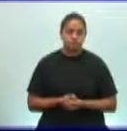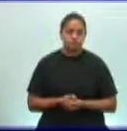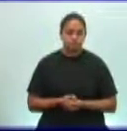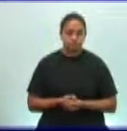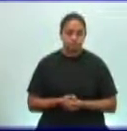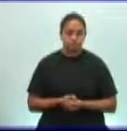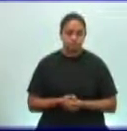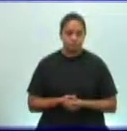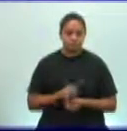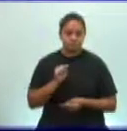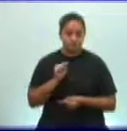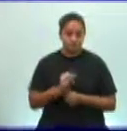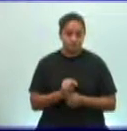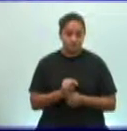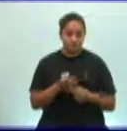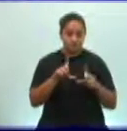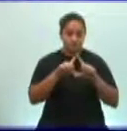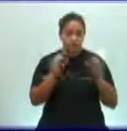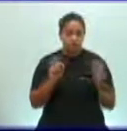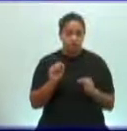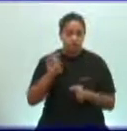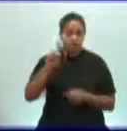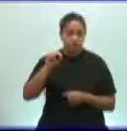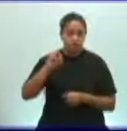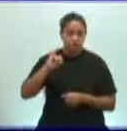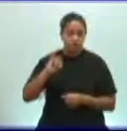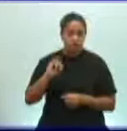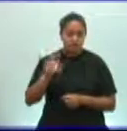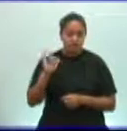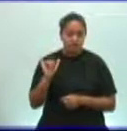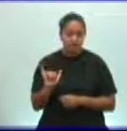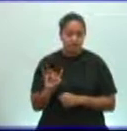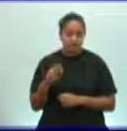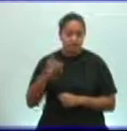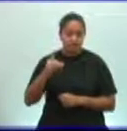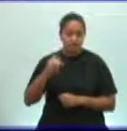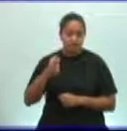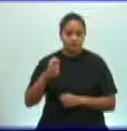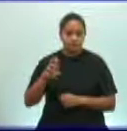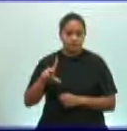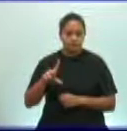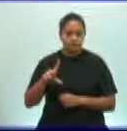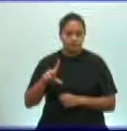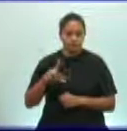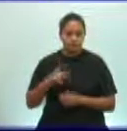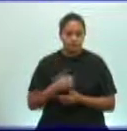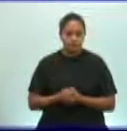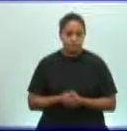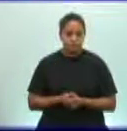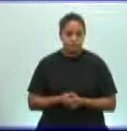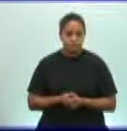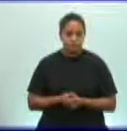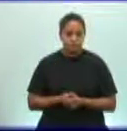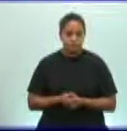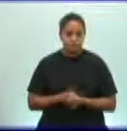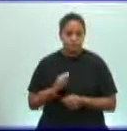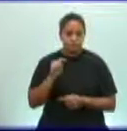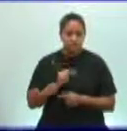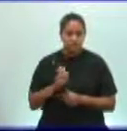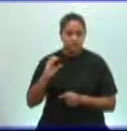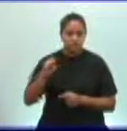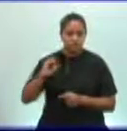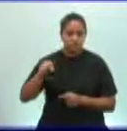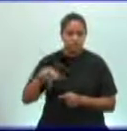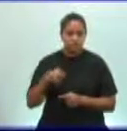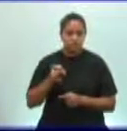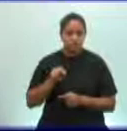Tenemos en este párrafo ni, y, que son conjunciones, al igual que pero. Del